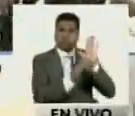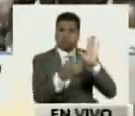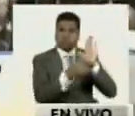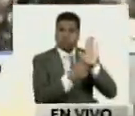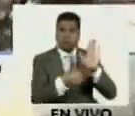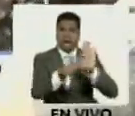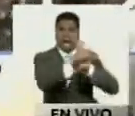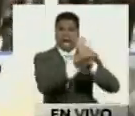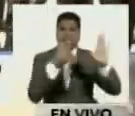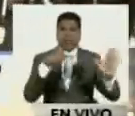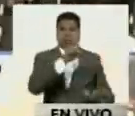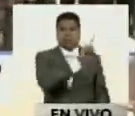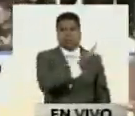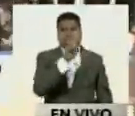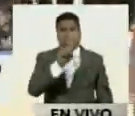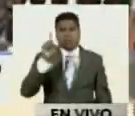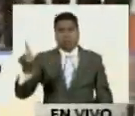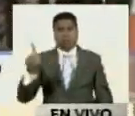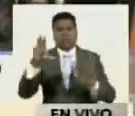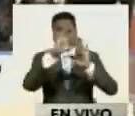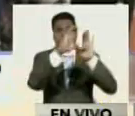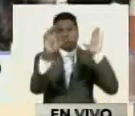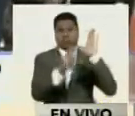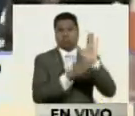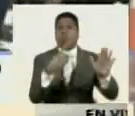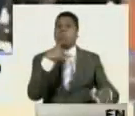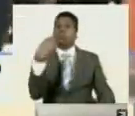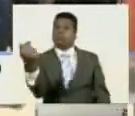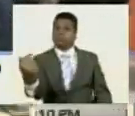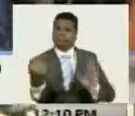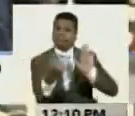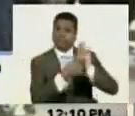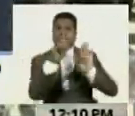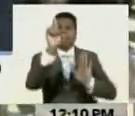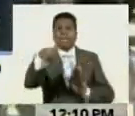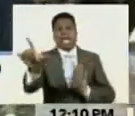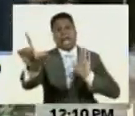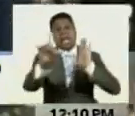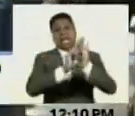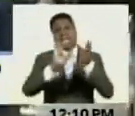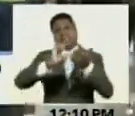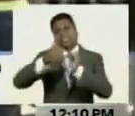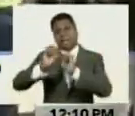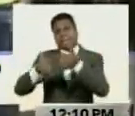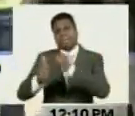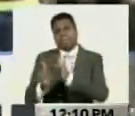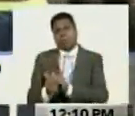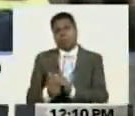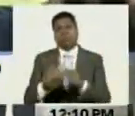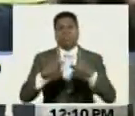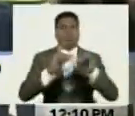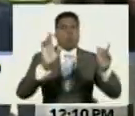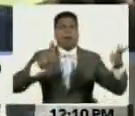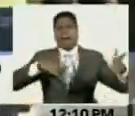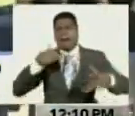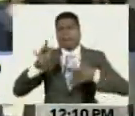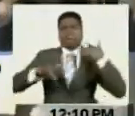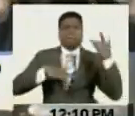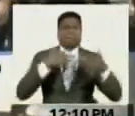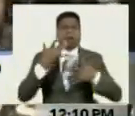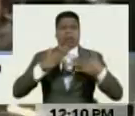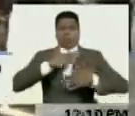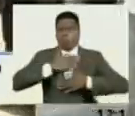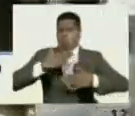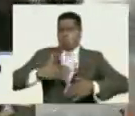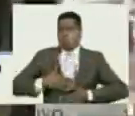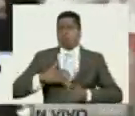artículo 111 de nuestra Constitución, con una ley además para el deporte, para la actividad física, una ley para la